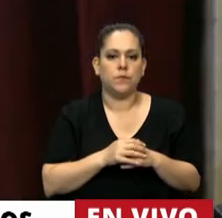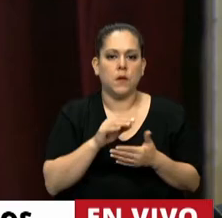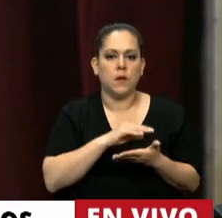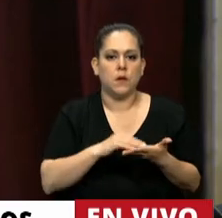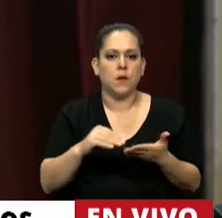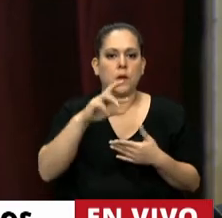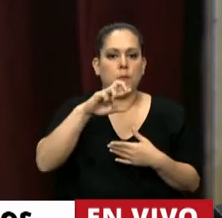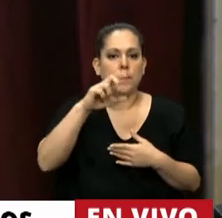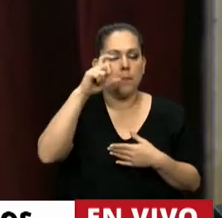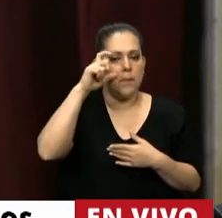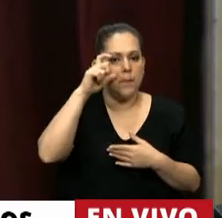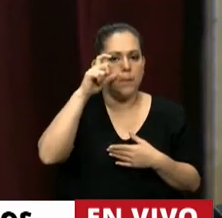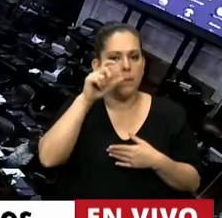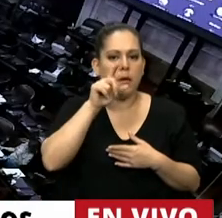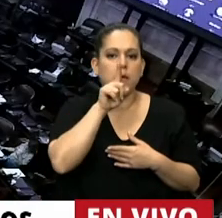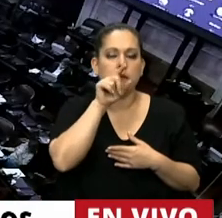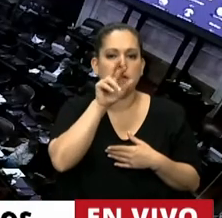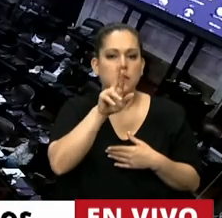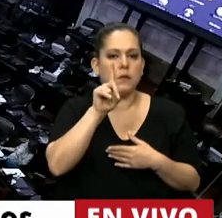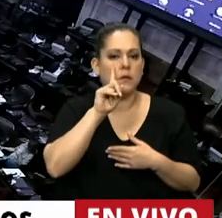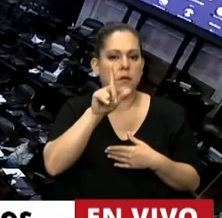Diputada Elda Bertilé.